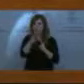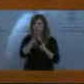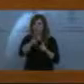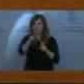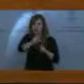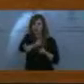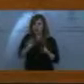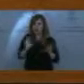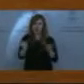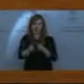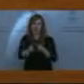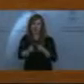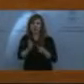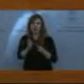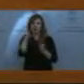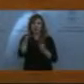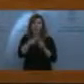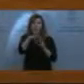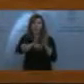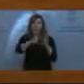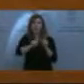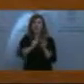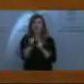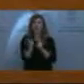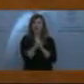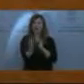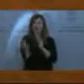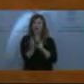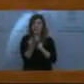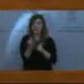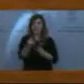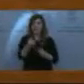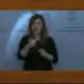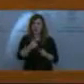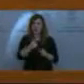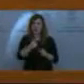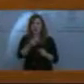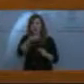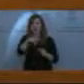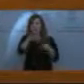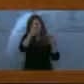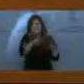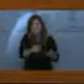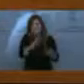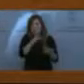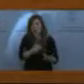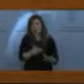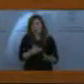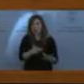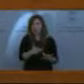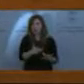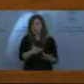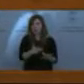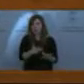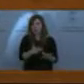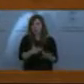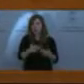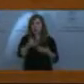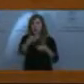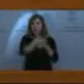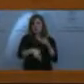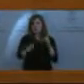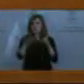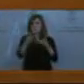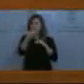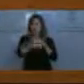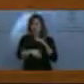en conjunto, pero con unos objetivos y unos indicadores. Yo, salvo que usted ahora mismo nos dé unos plazos, nos dé